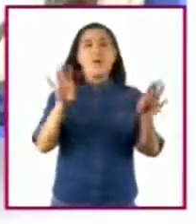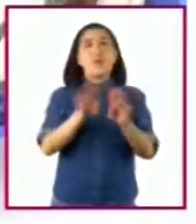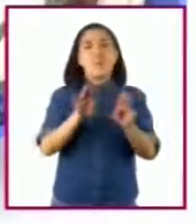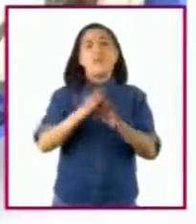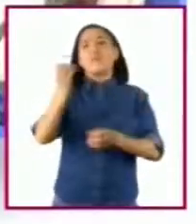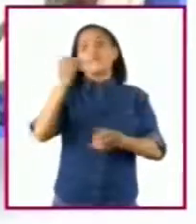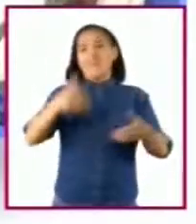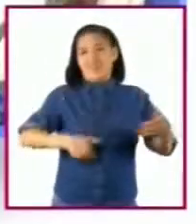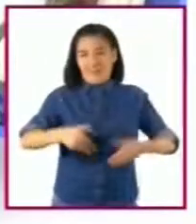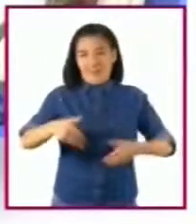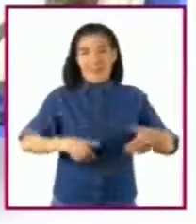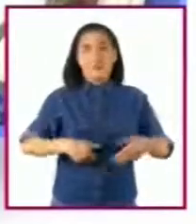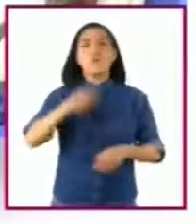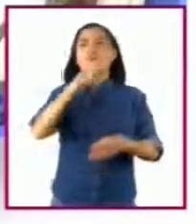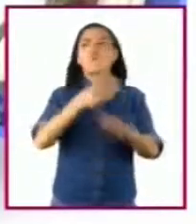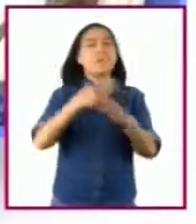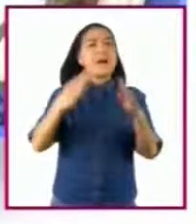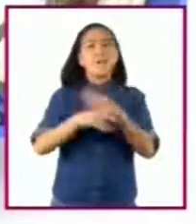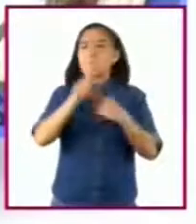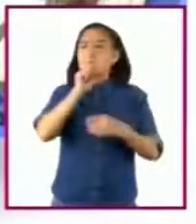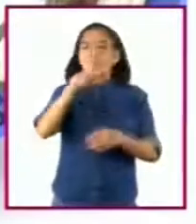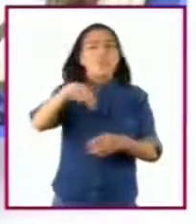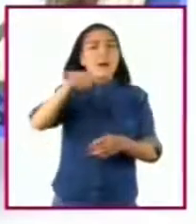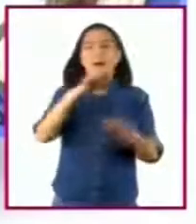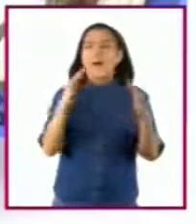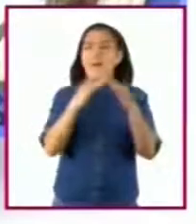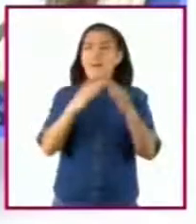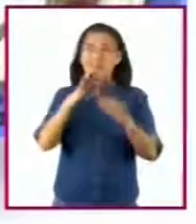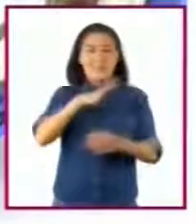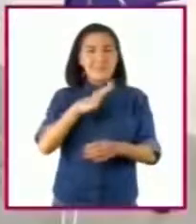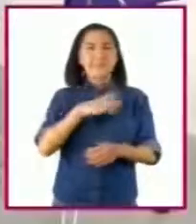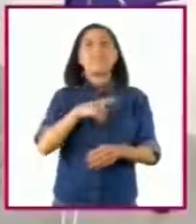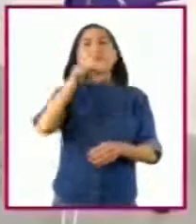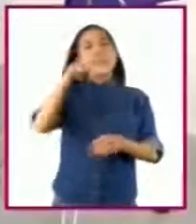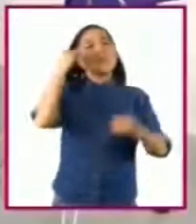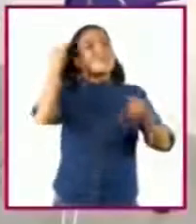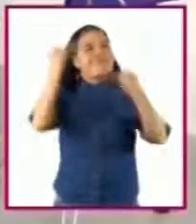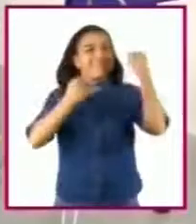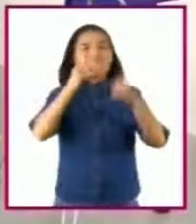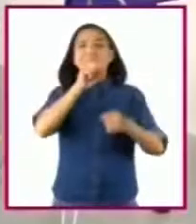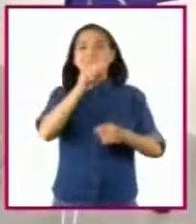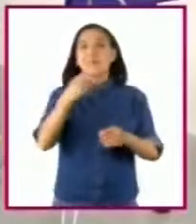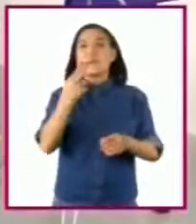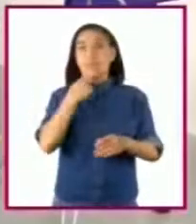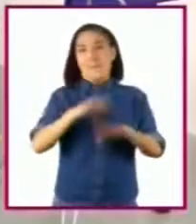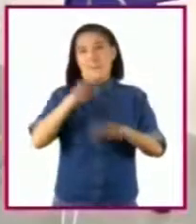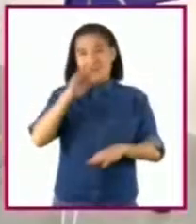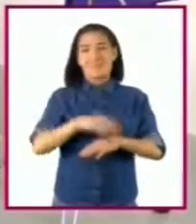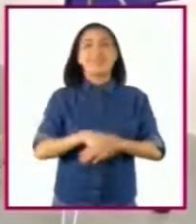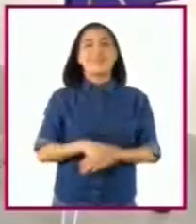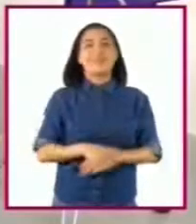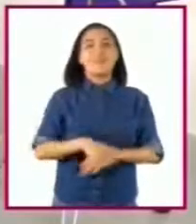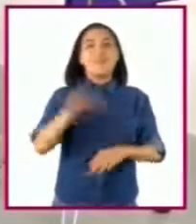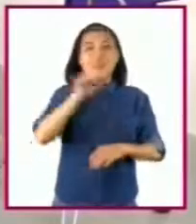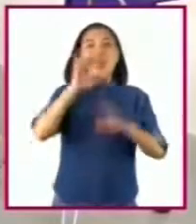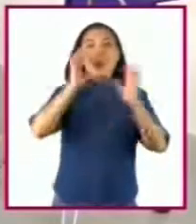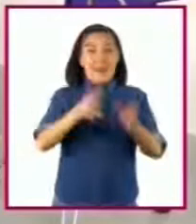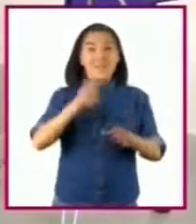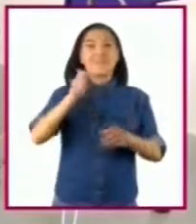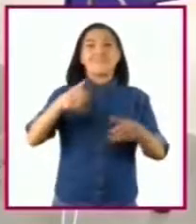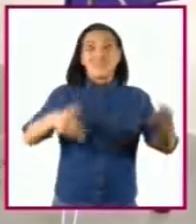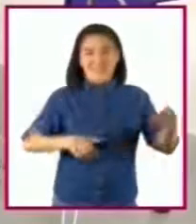los materiales que tengan disponibles. El único límite es su creatividad. Una vez que la hayan realizado, descríbanla